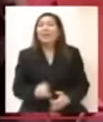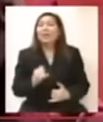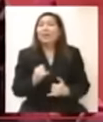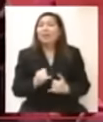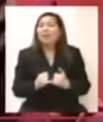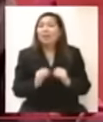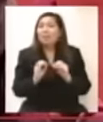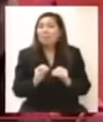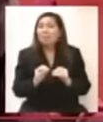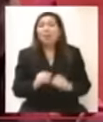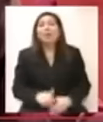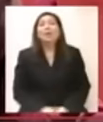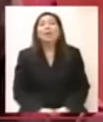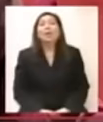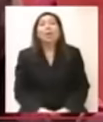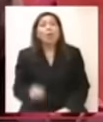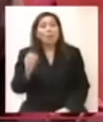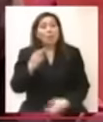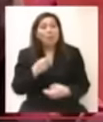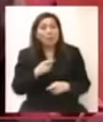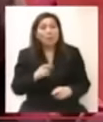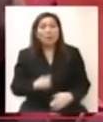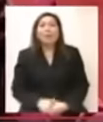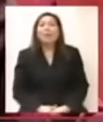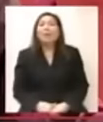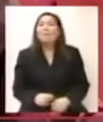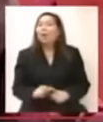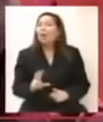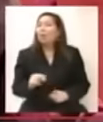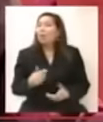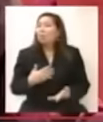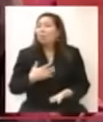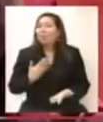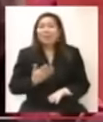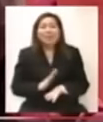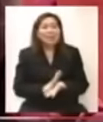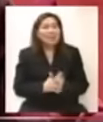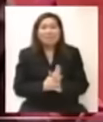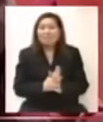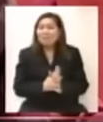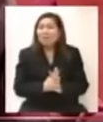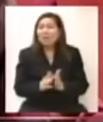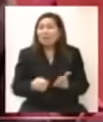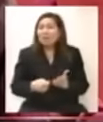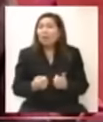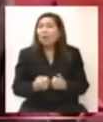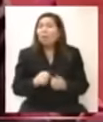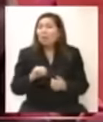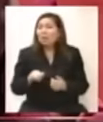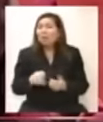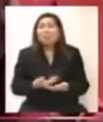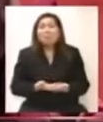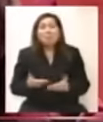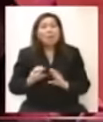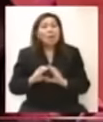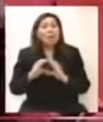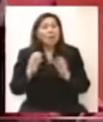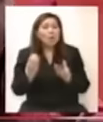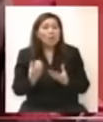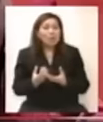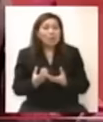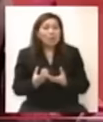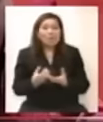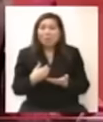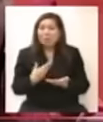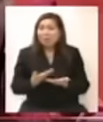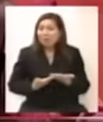termino lo pongo a disposición de la opinión pública pero no puedo hacerlo ninguna modificación lo suscribo como ejecutivo lo mando al congreso el